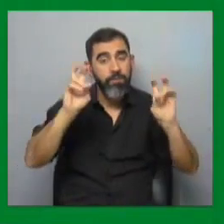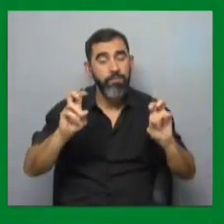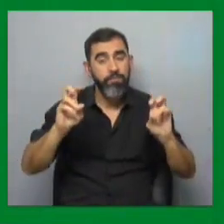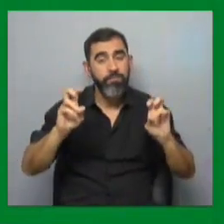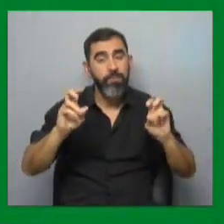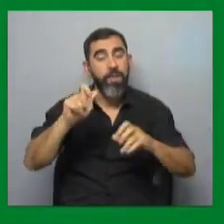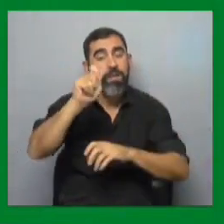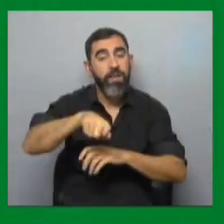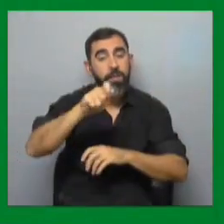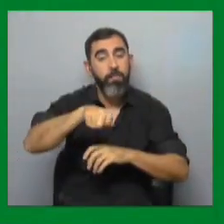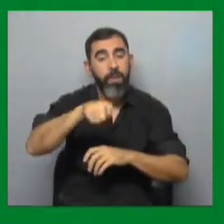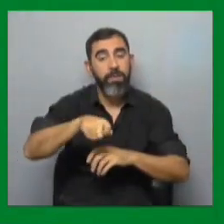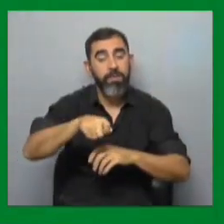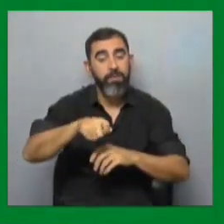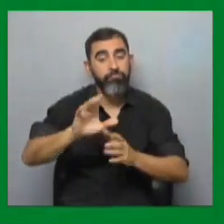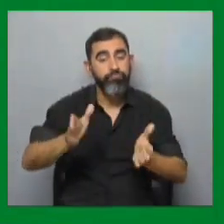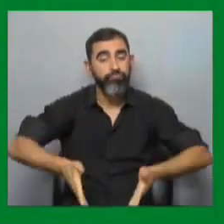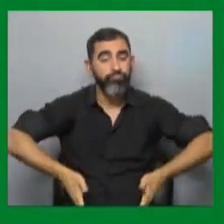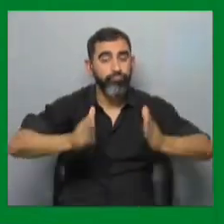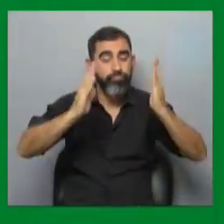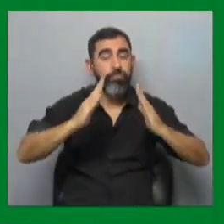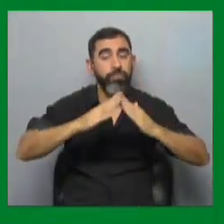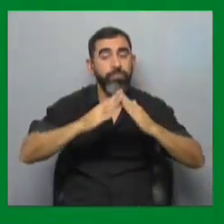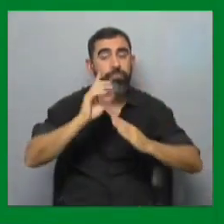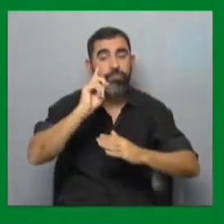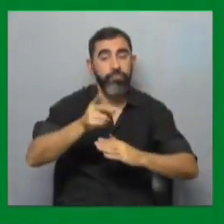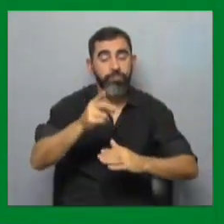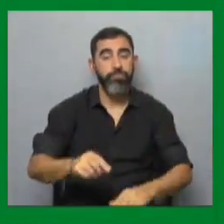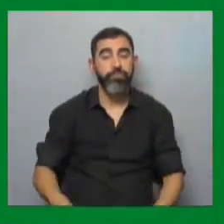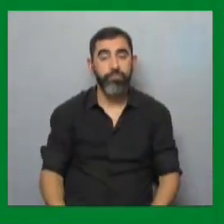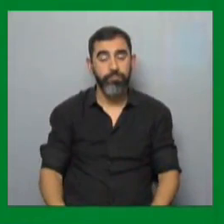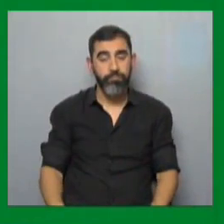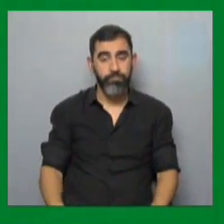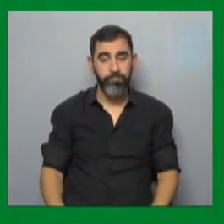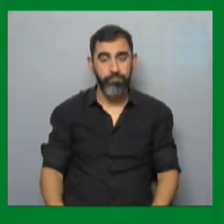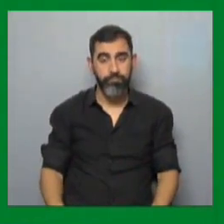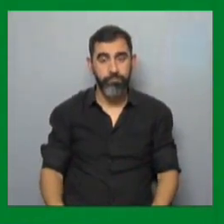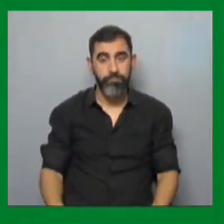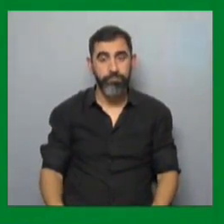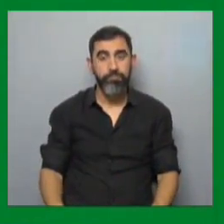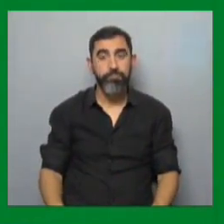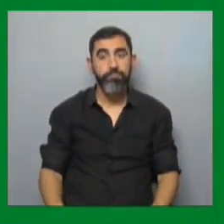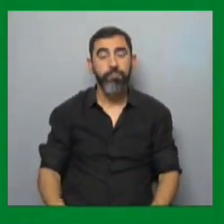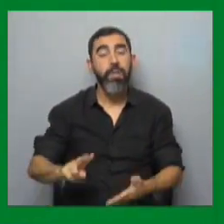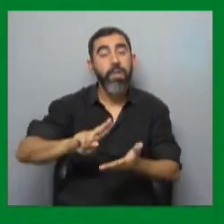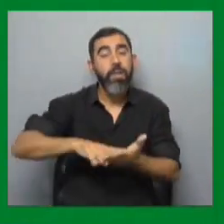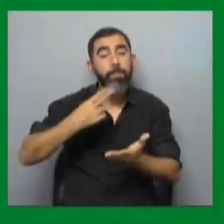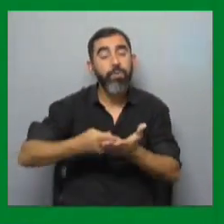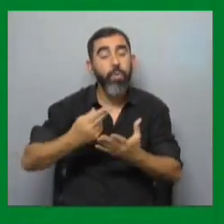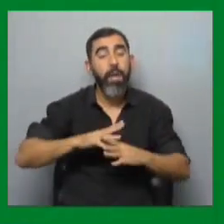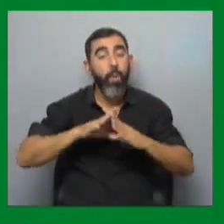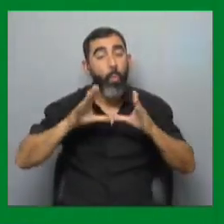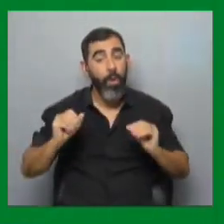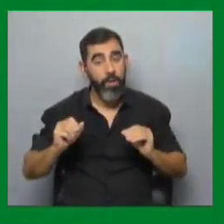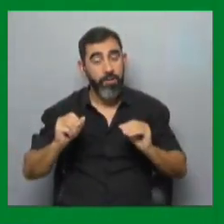fue el remate de todo el capital inmobiliario de Casa de Galicia. Vamos a estar con él en algunos minutos. Entre tanto, les contamos que la repetición en educación